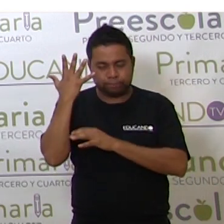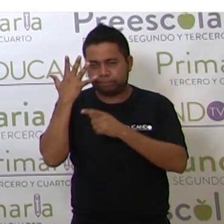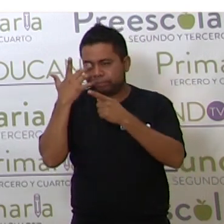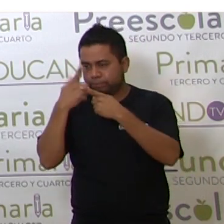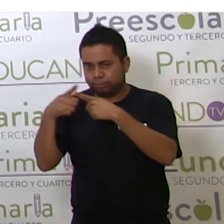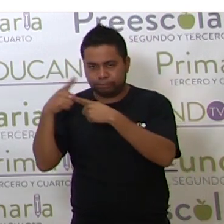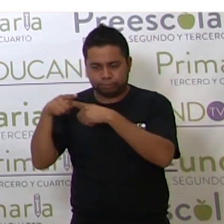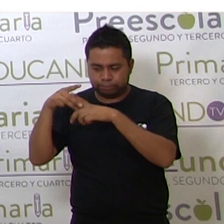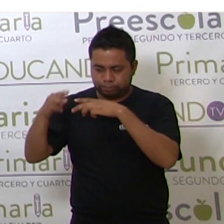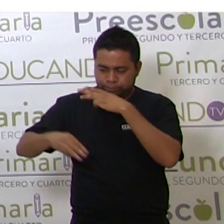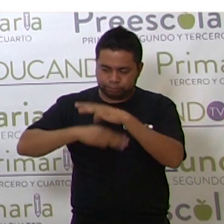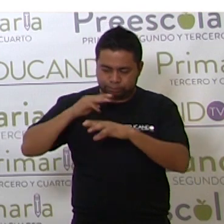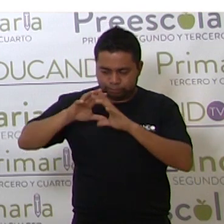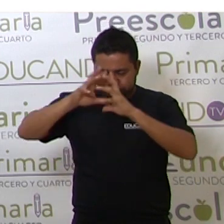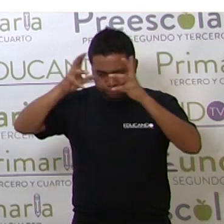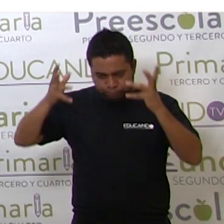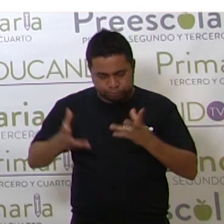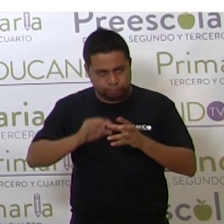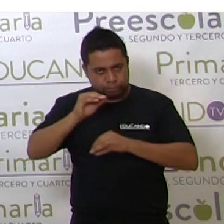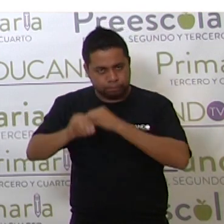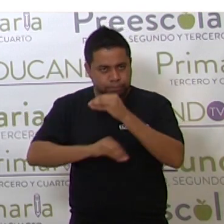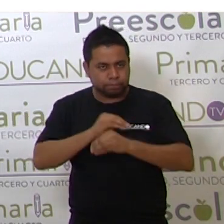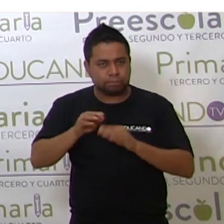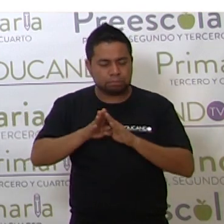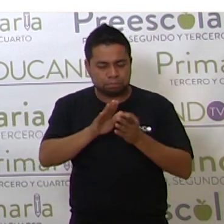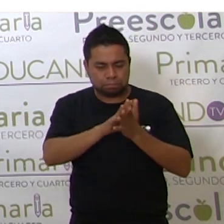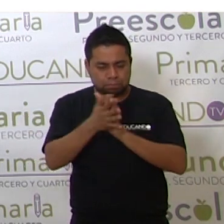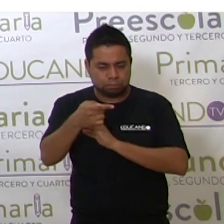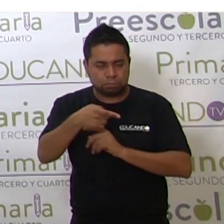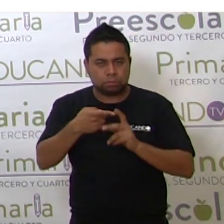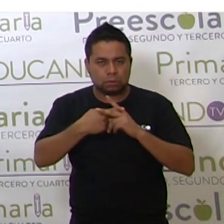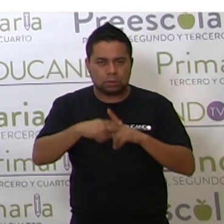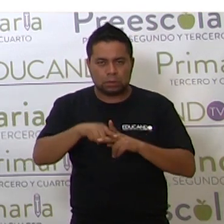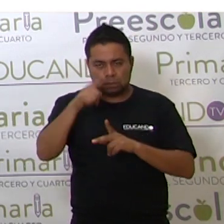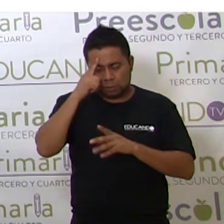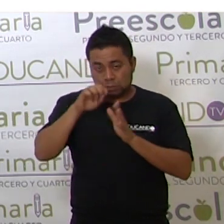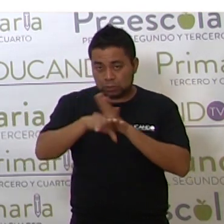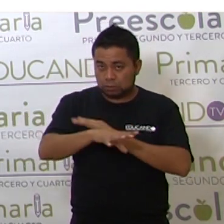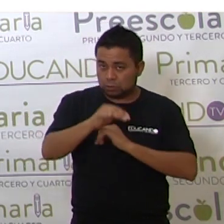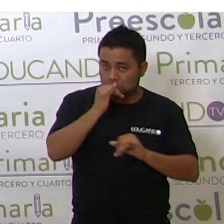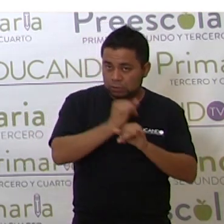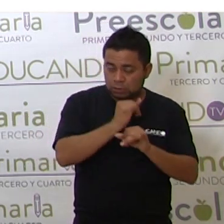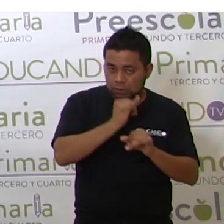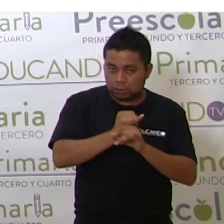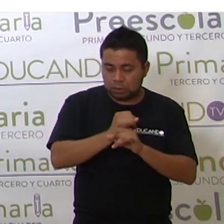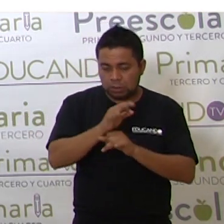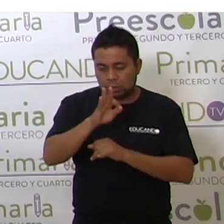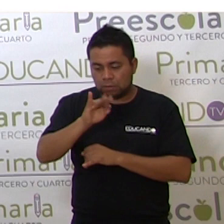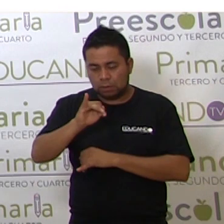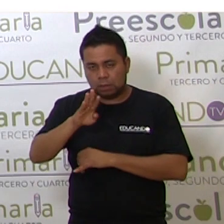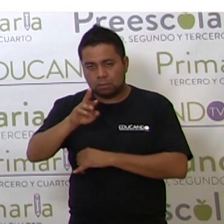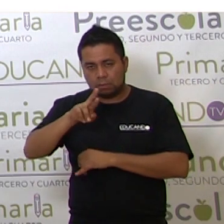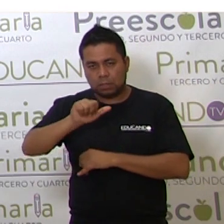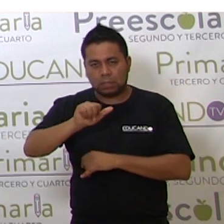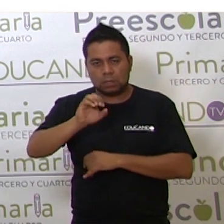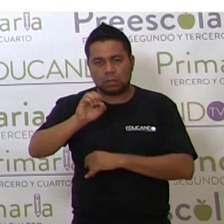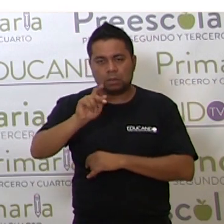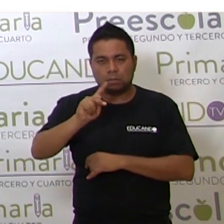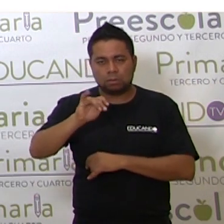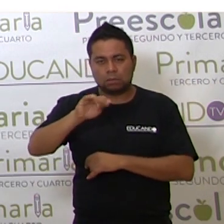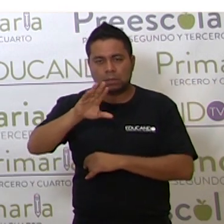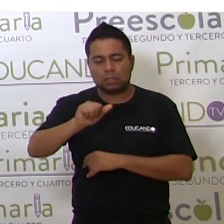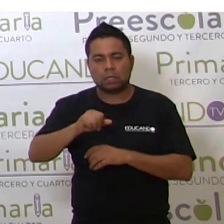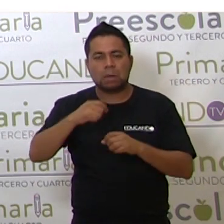partes del planeta de aquí surge lo que es el internet la fibra óptica se empiezan a utilizar los